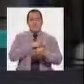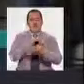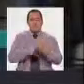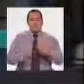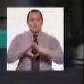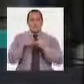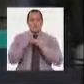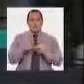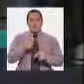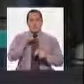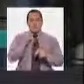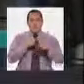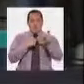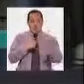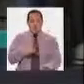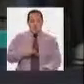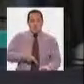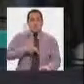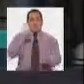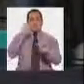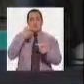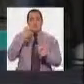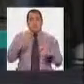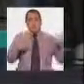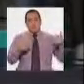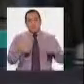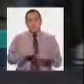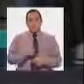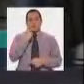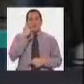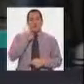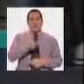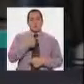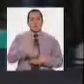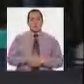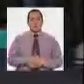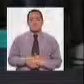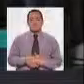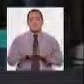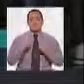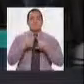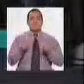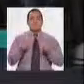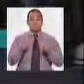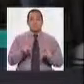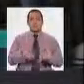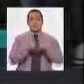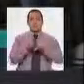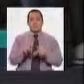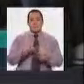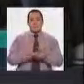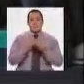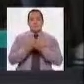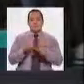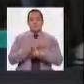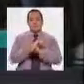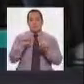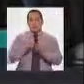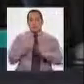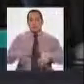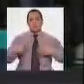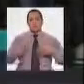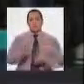tesis de que el terrorista Tito había sido ejecutado de un solo balazo. Sin embargo, esa prueba no se pudo